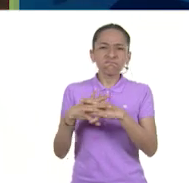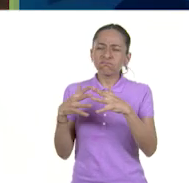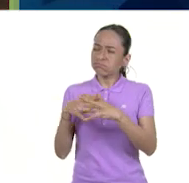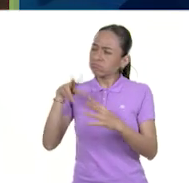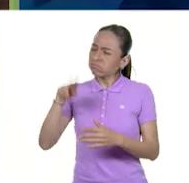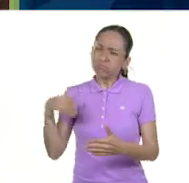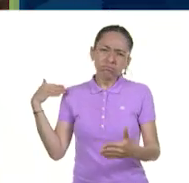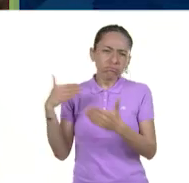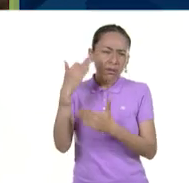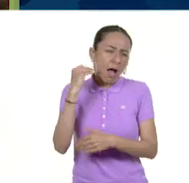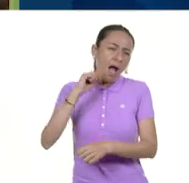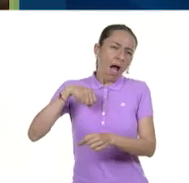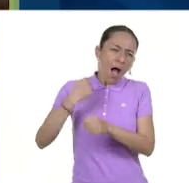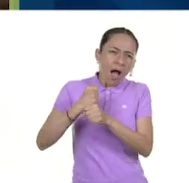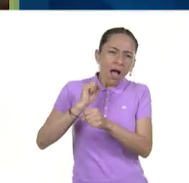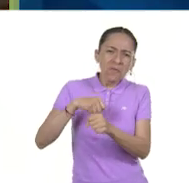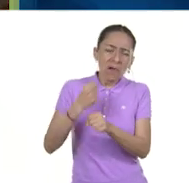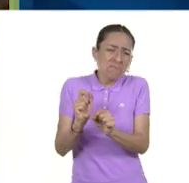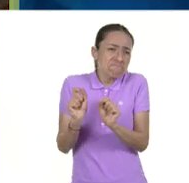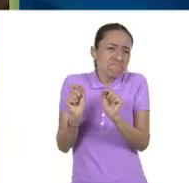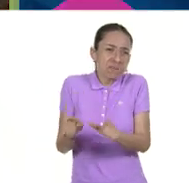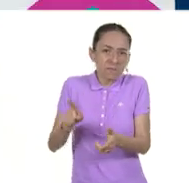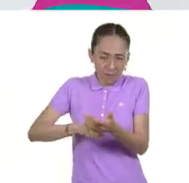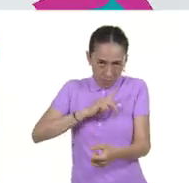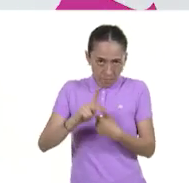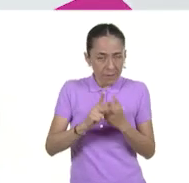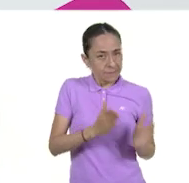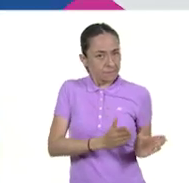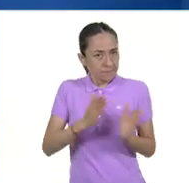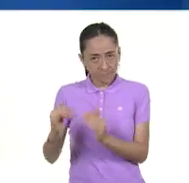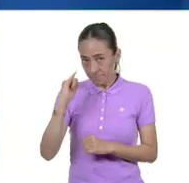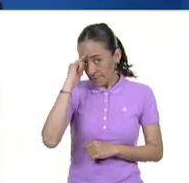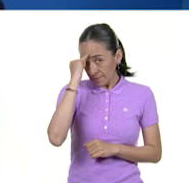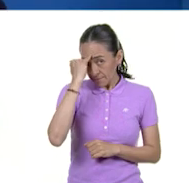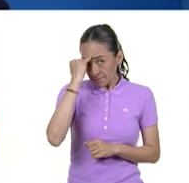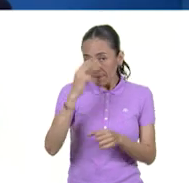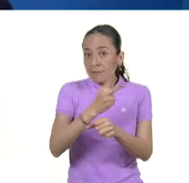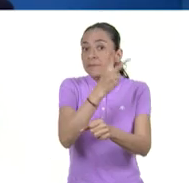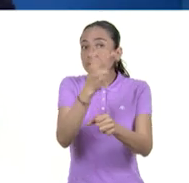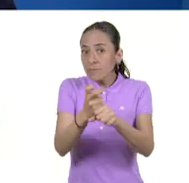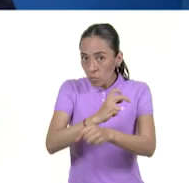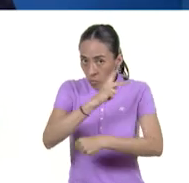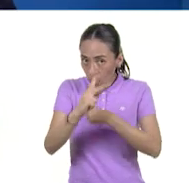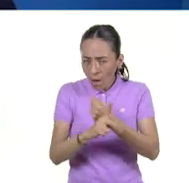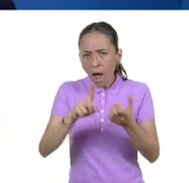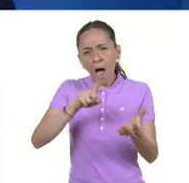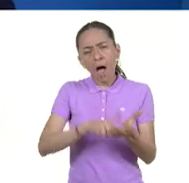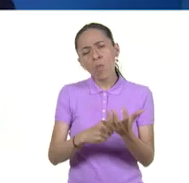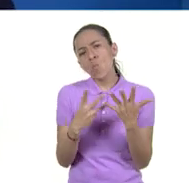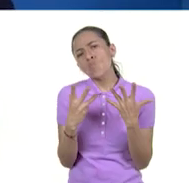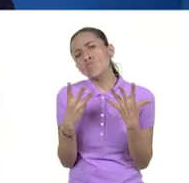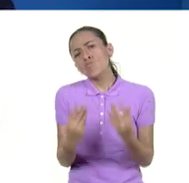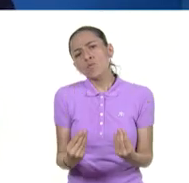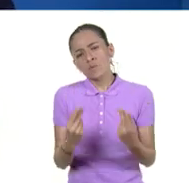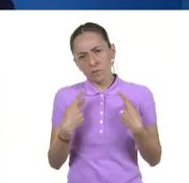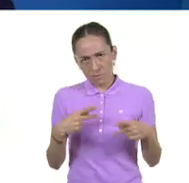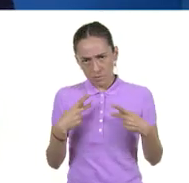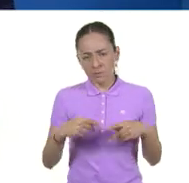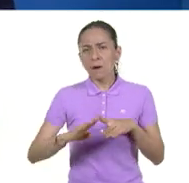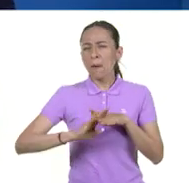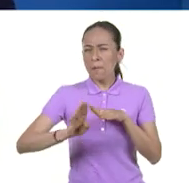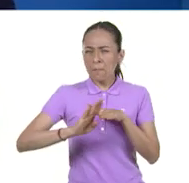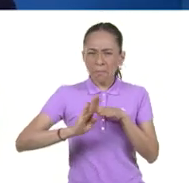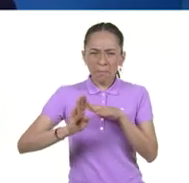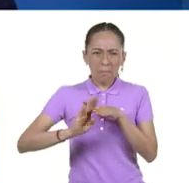país. Por otro lado, India, que es el segundo país más poblado del mundo, tiene flujos de migrantes